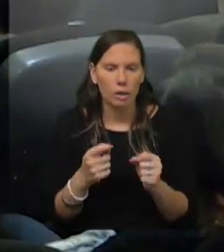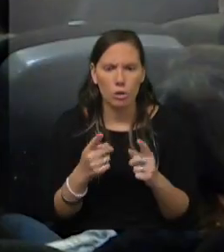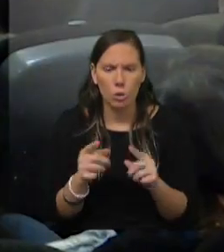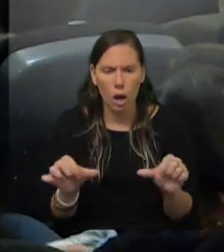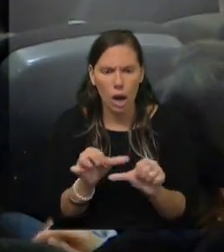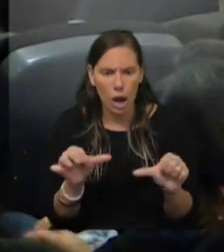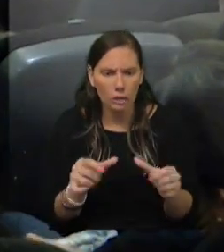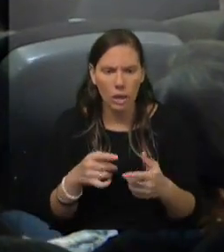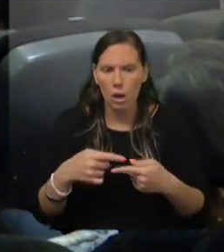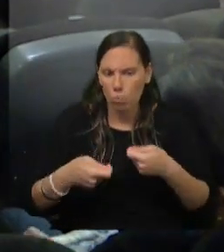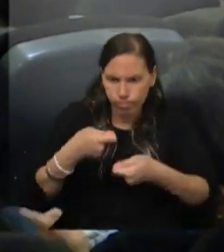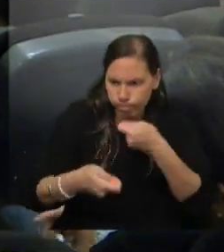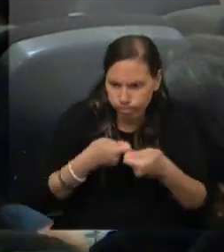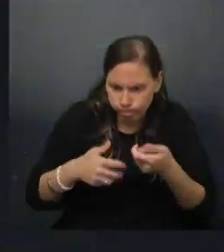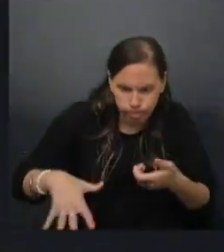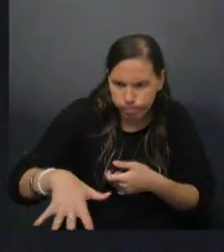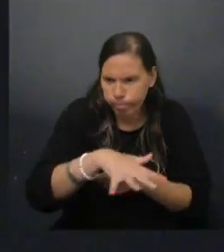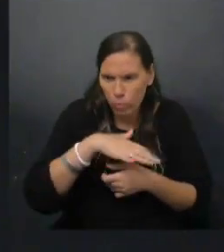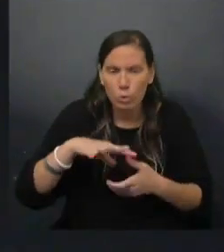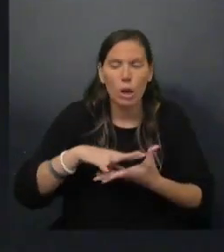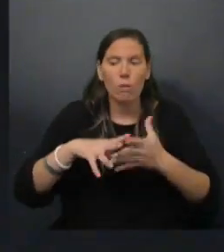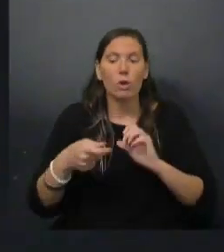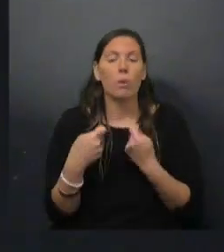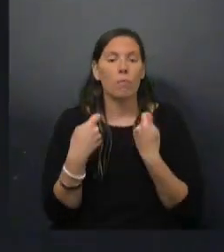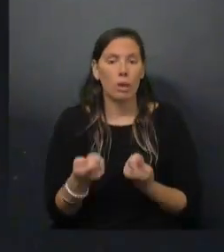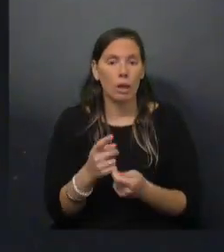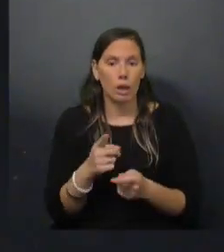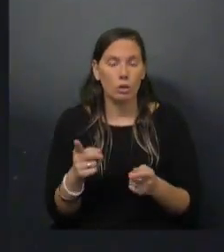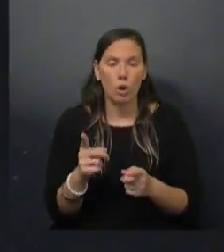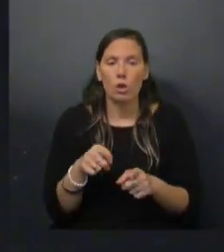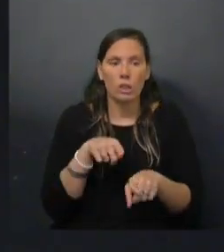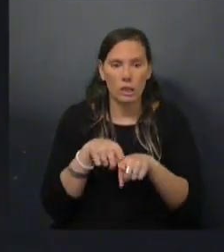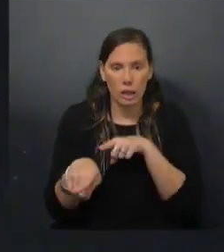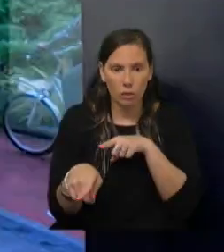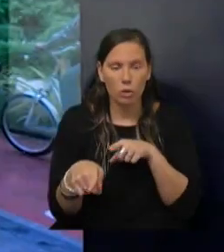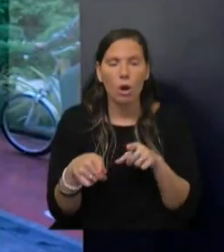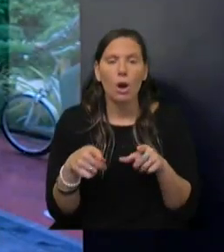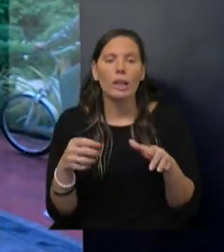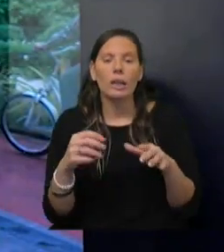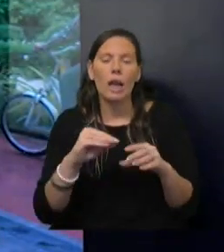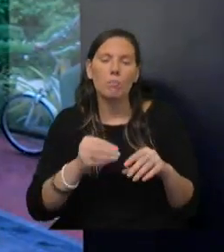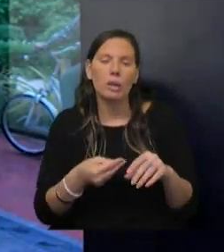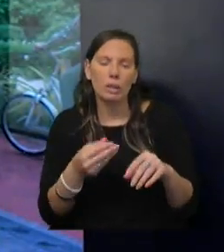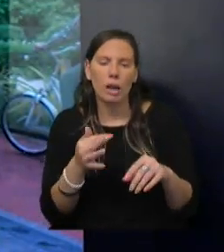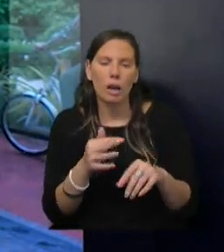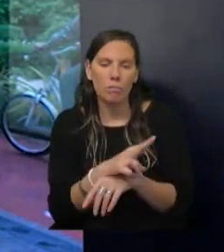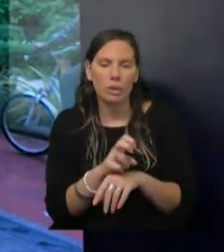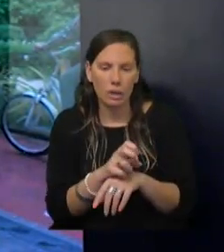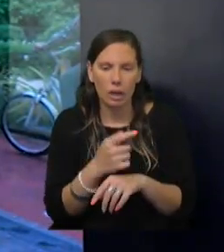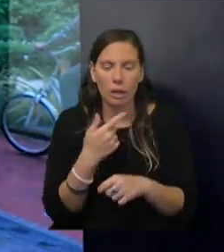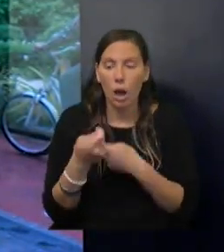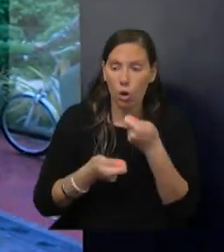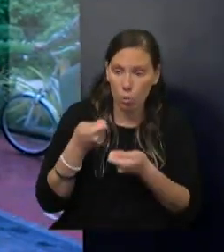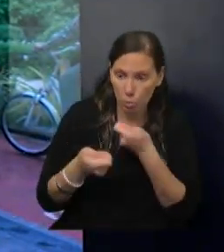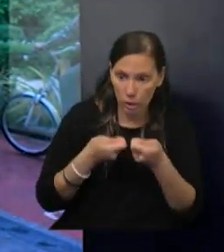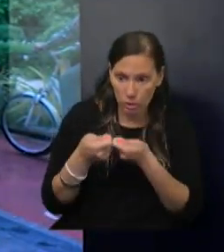en infraestructura y una forma de financiamiento que no impactaba de entrada al déficit fiscal a través de la corporación Vial por ejemplo a través de